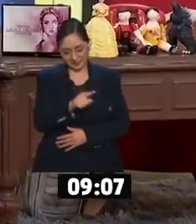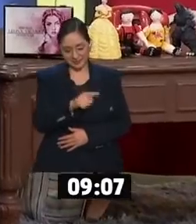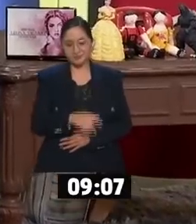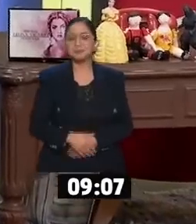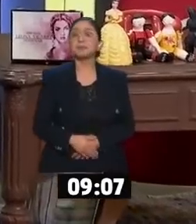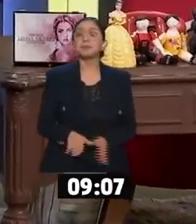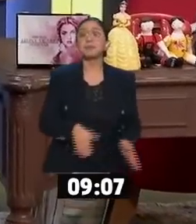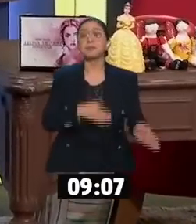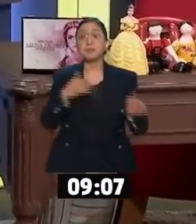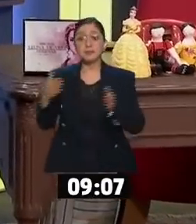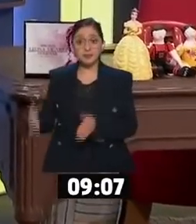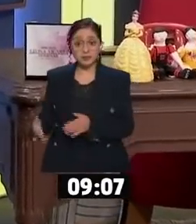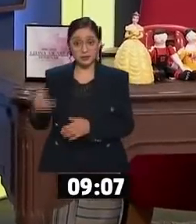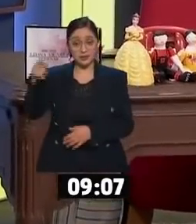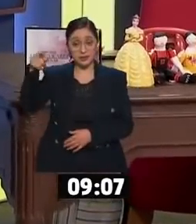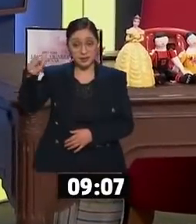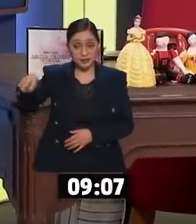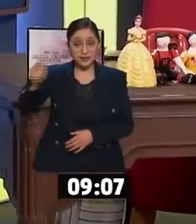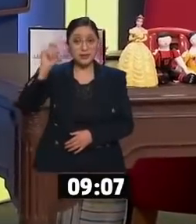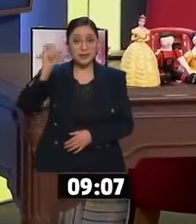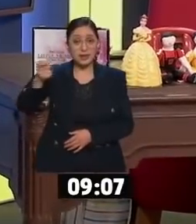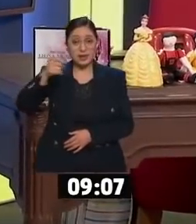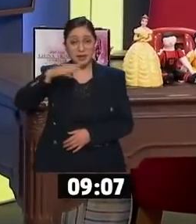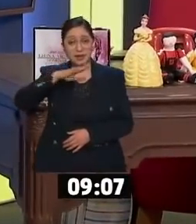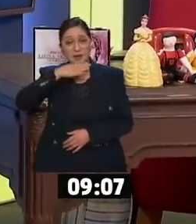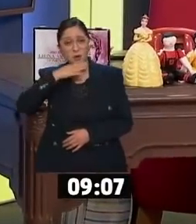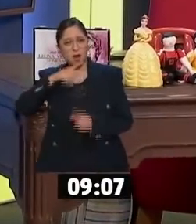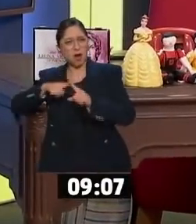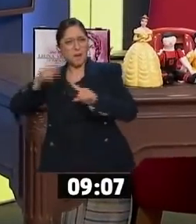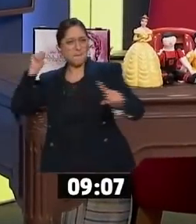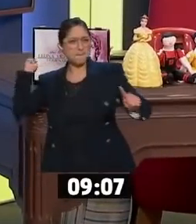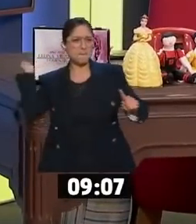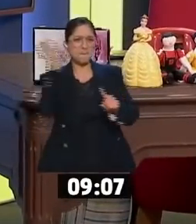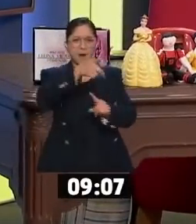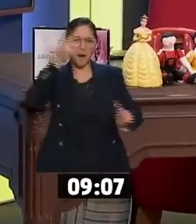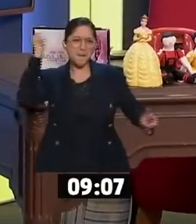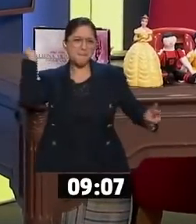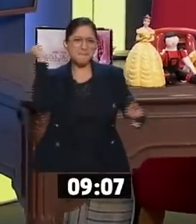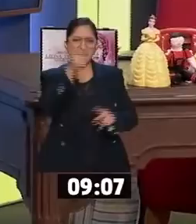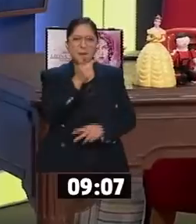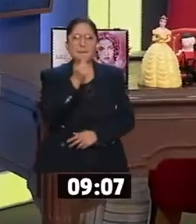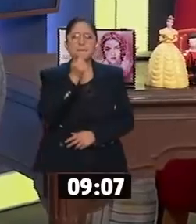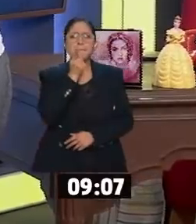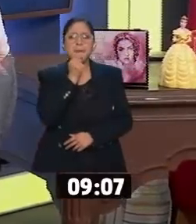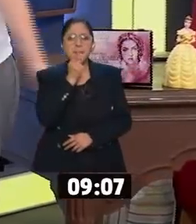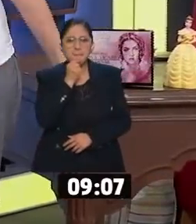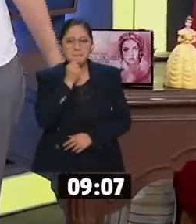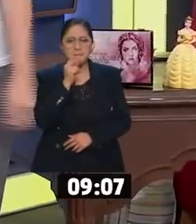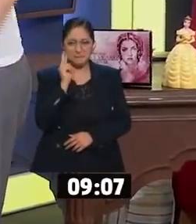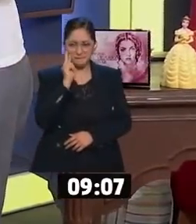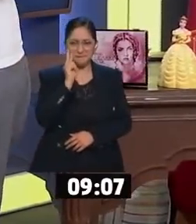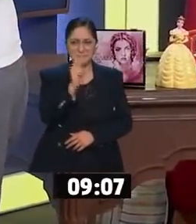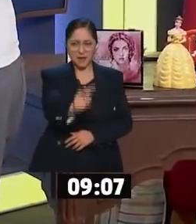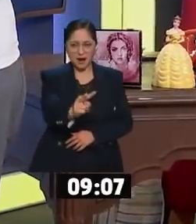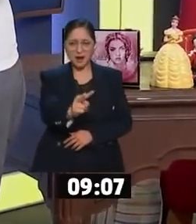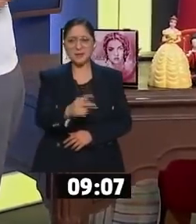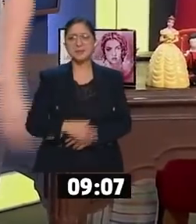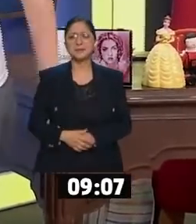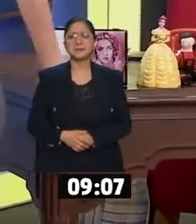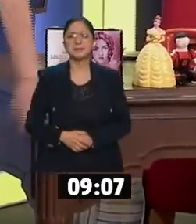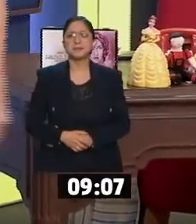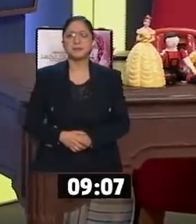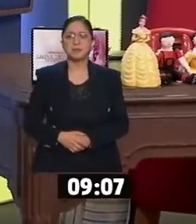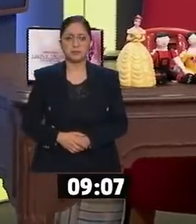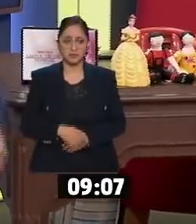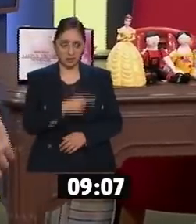un elotazo a tira. Ahí está. Y falta en esta nota bonita. Y les partió los si quieres, ¿no? ¿Le da Sucedió-